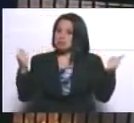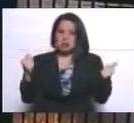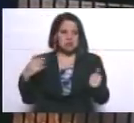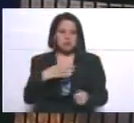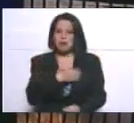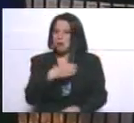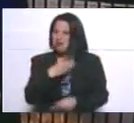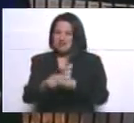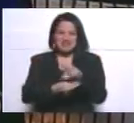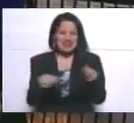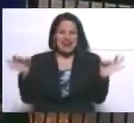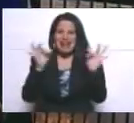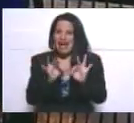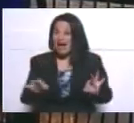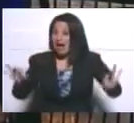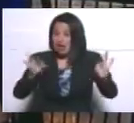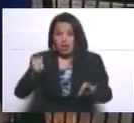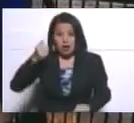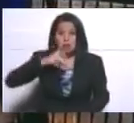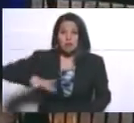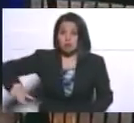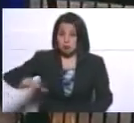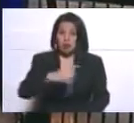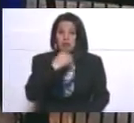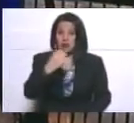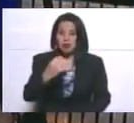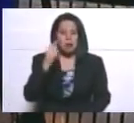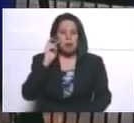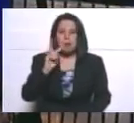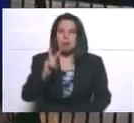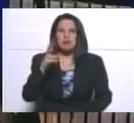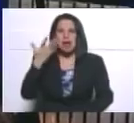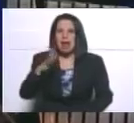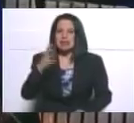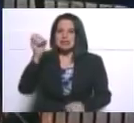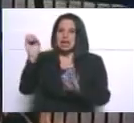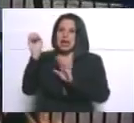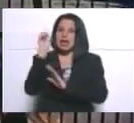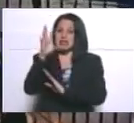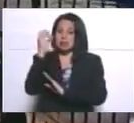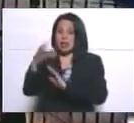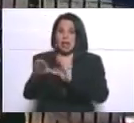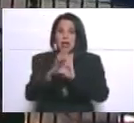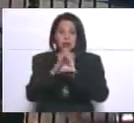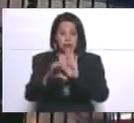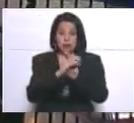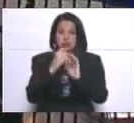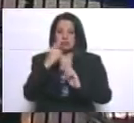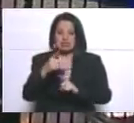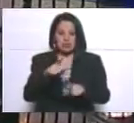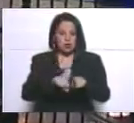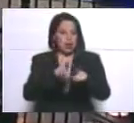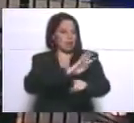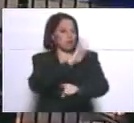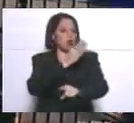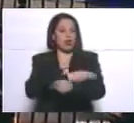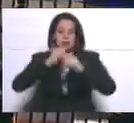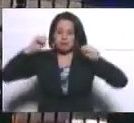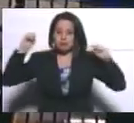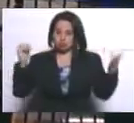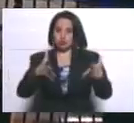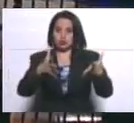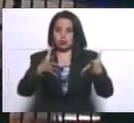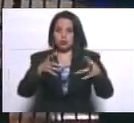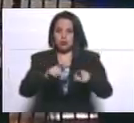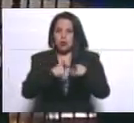podido. Verdaderamente, como nuestro pueblo lo dice, pareciera que la Asamblea Constituyente tiene un poder mágico, se instaló con un poder mágico. ¿Qué crees